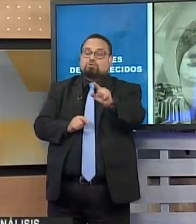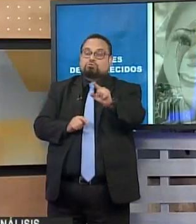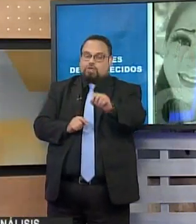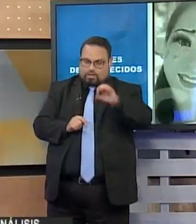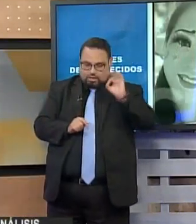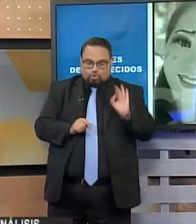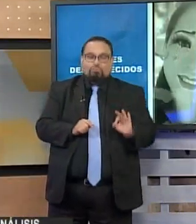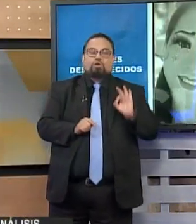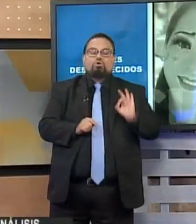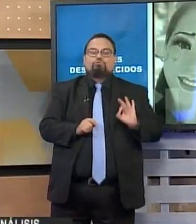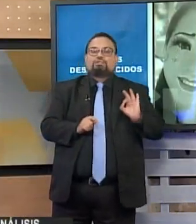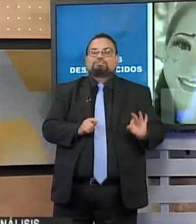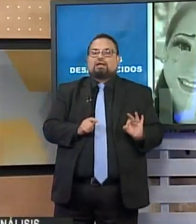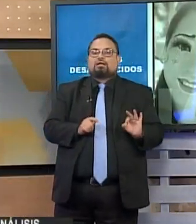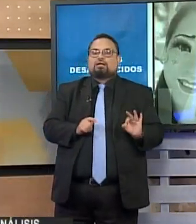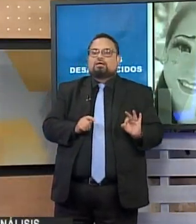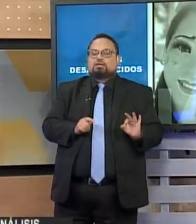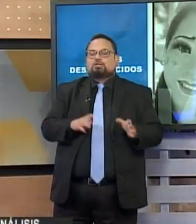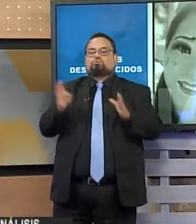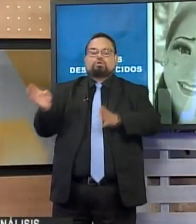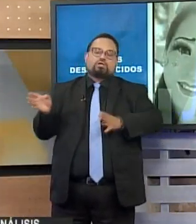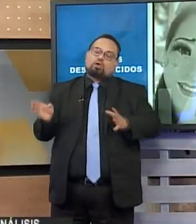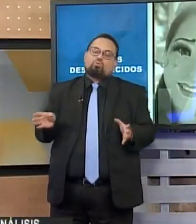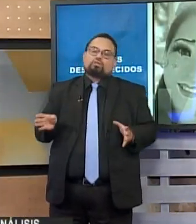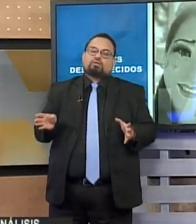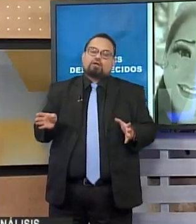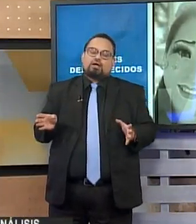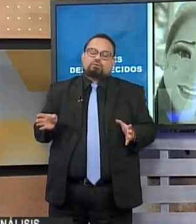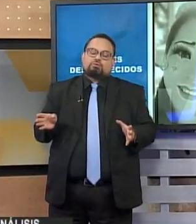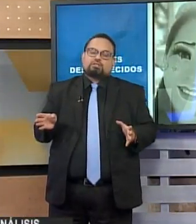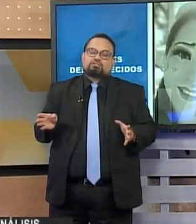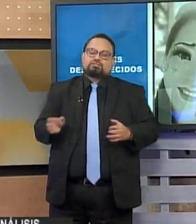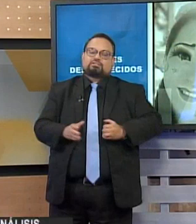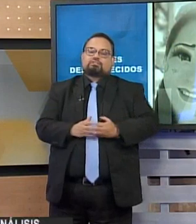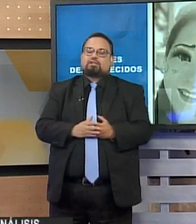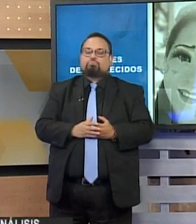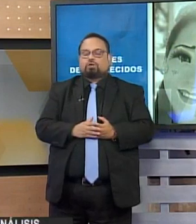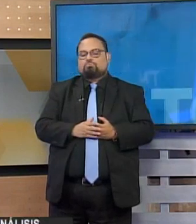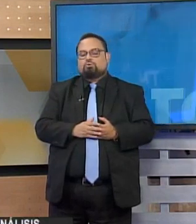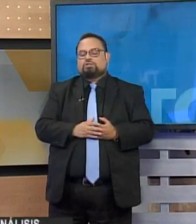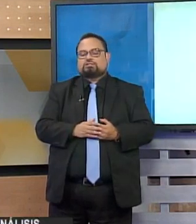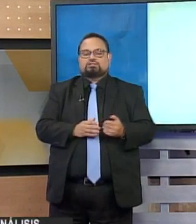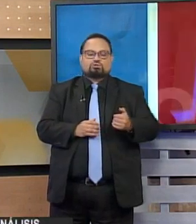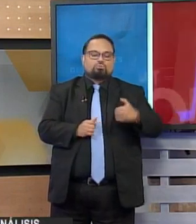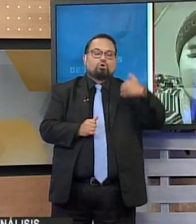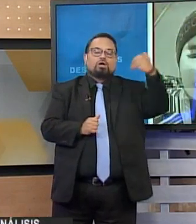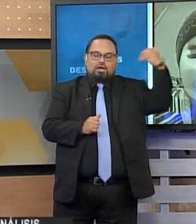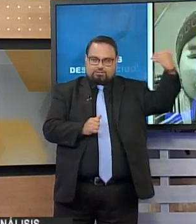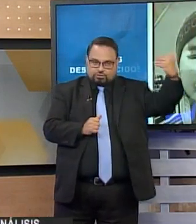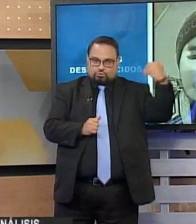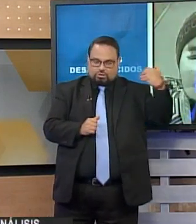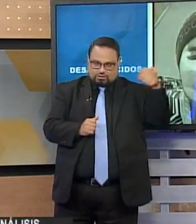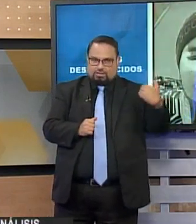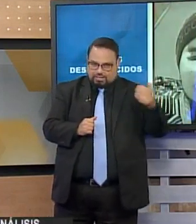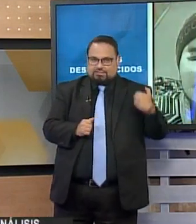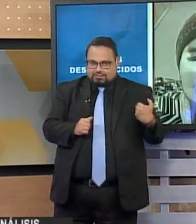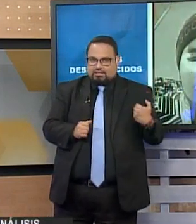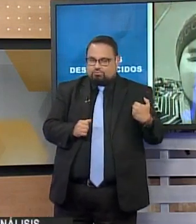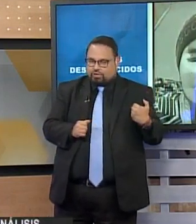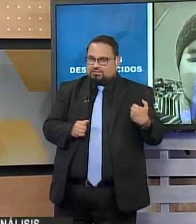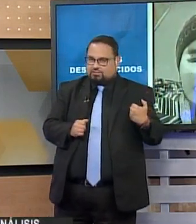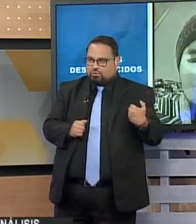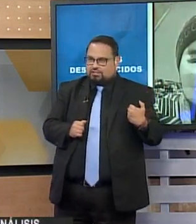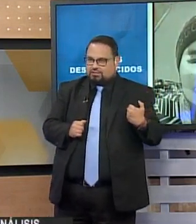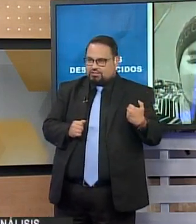Al menos en el número oficial, y esto aquí ya cuenta a través de la existencia, por ejemplo, de instancias como el Instituto Nacional de